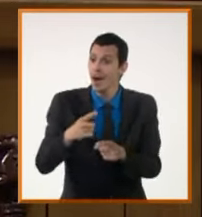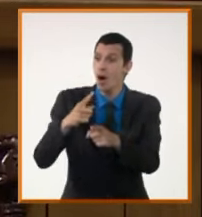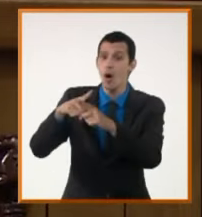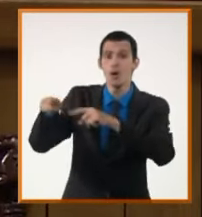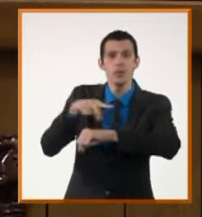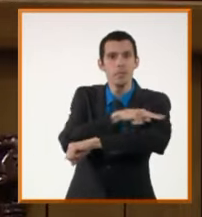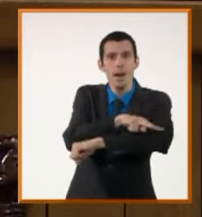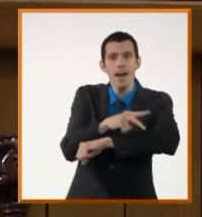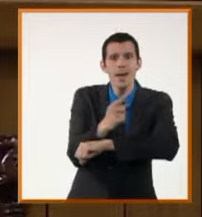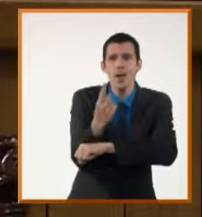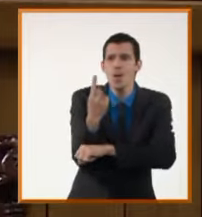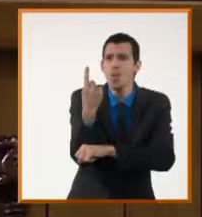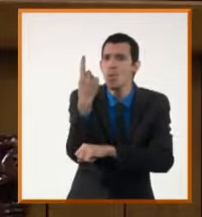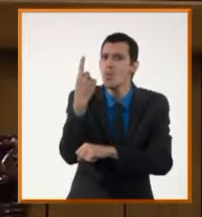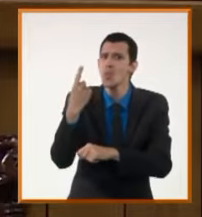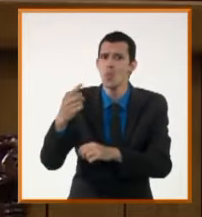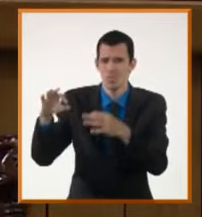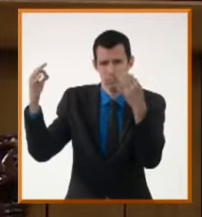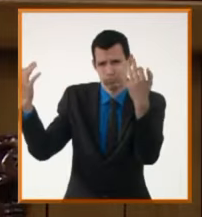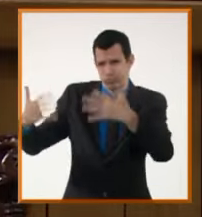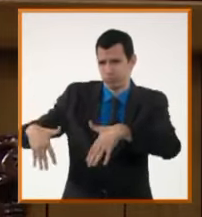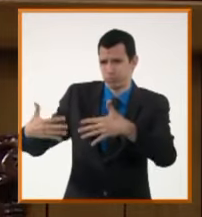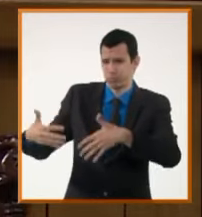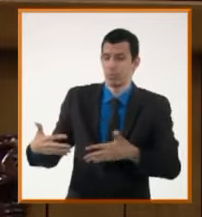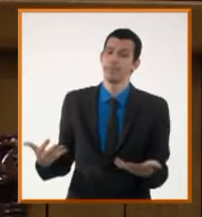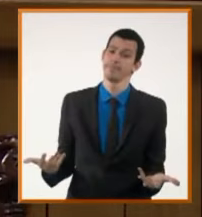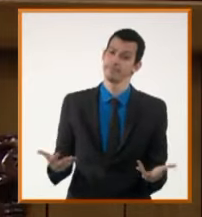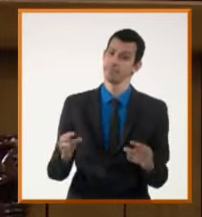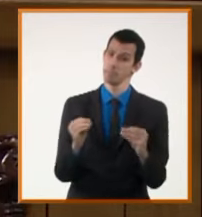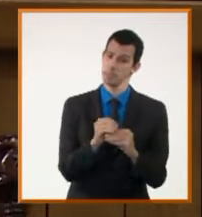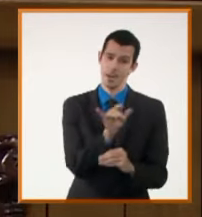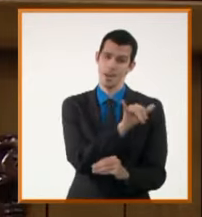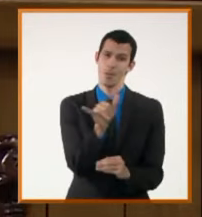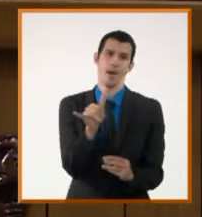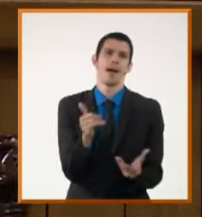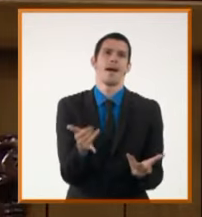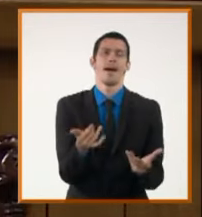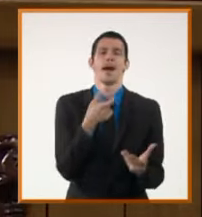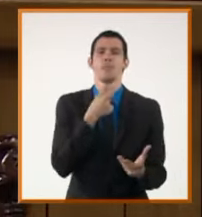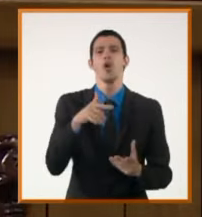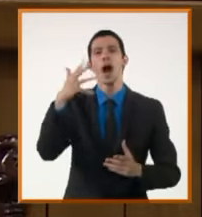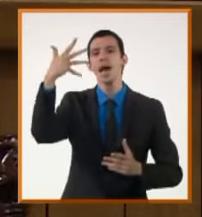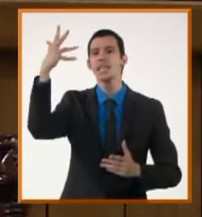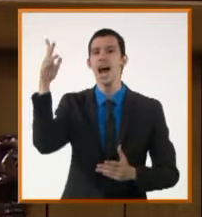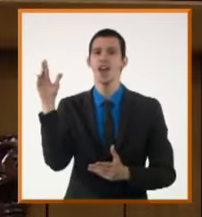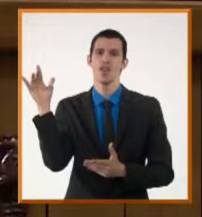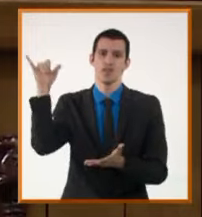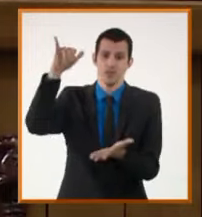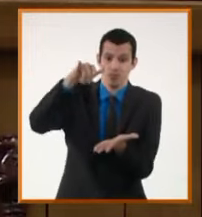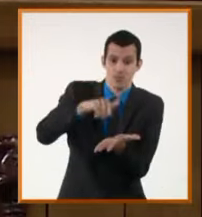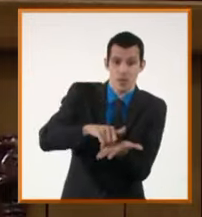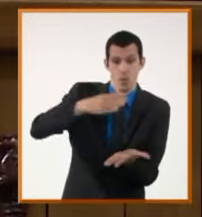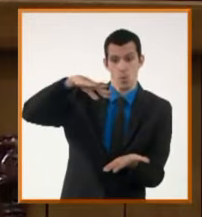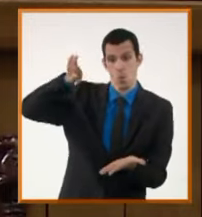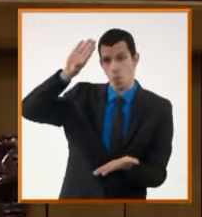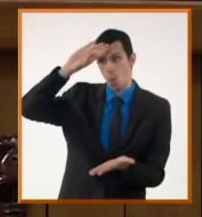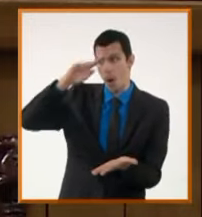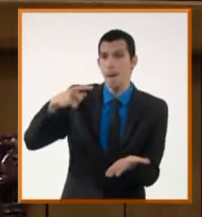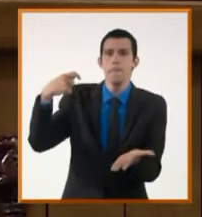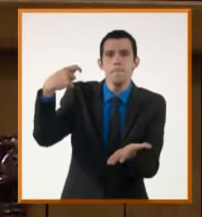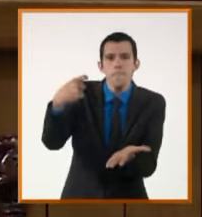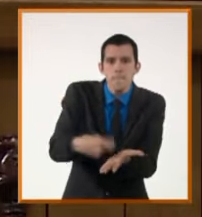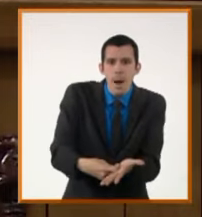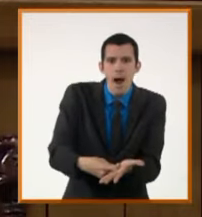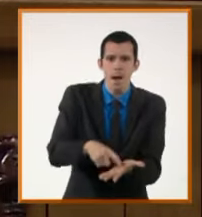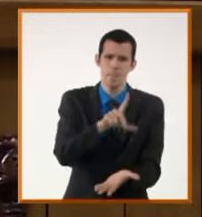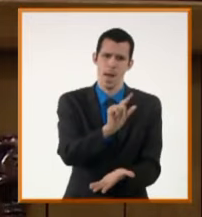el turismo, los turistas vengan a pagar gasolina en Cuba subsidiada, 30 pesos un litro de gasolina? Por